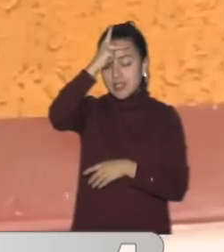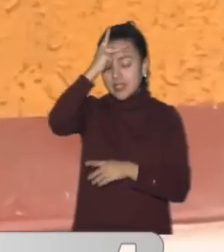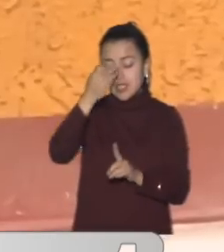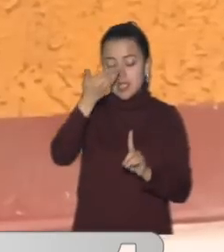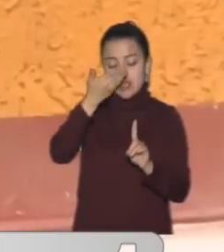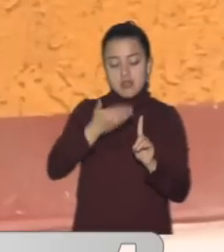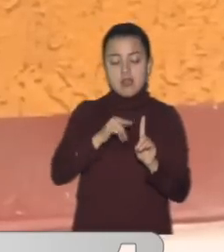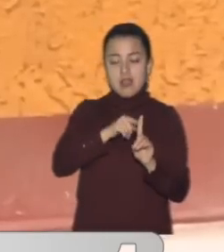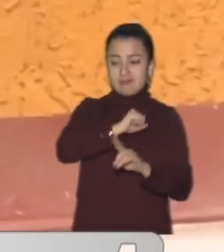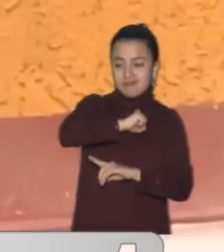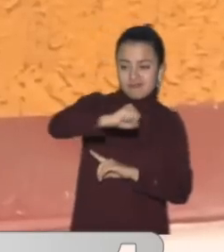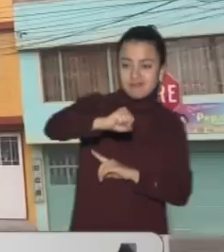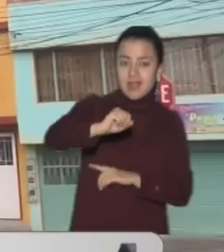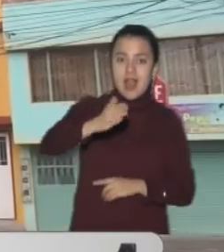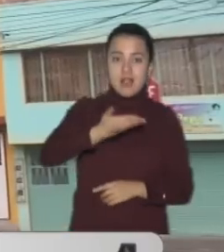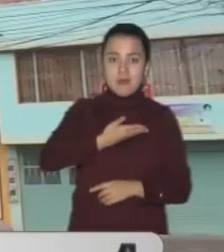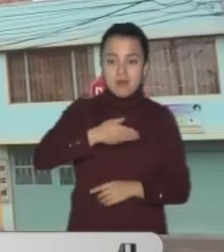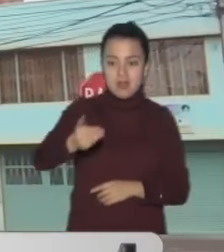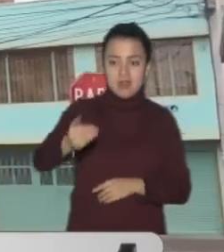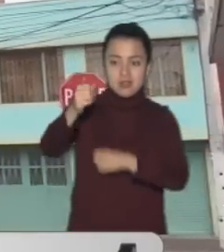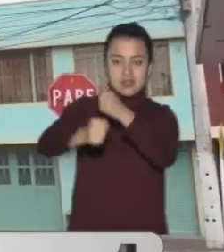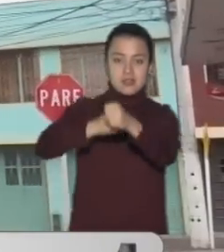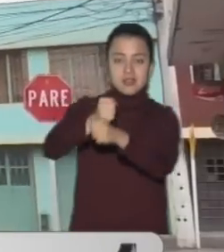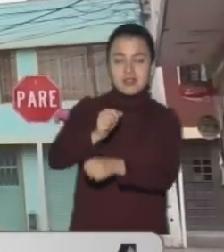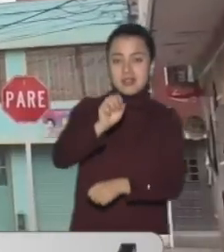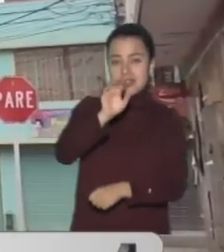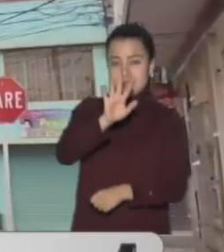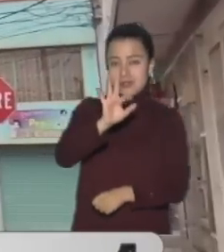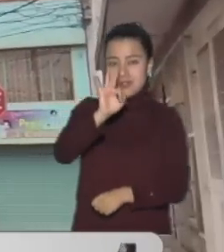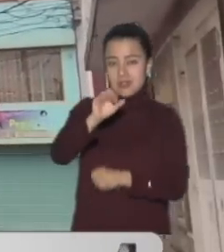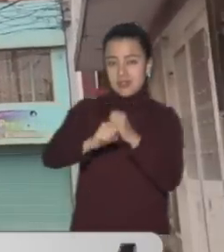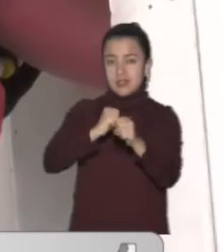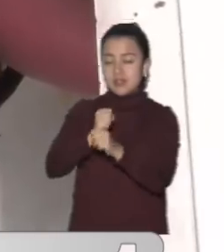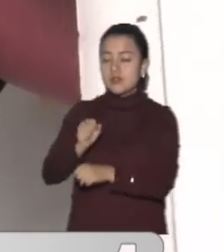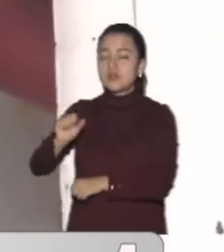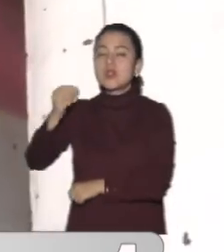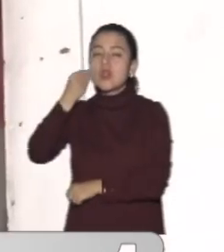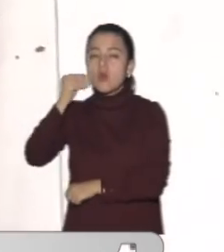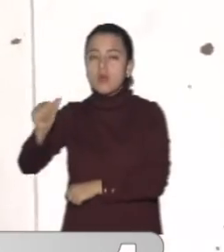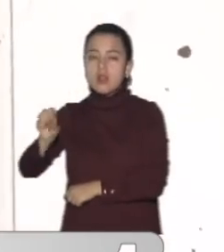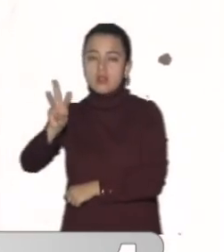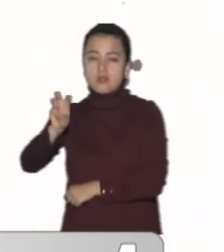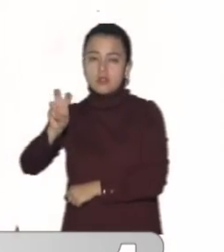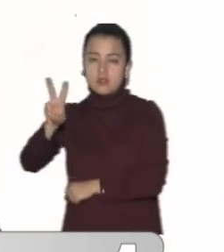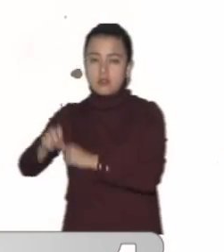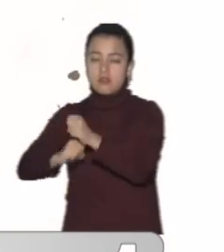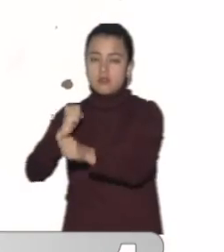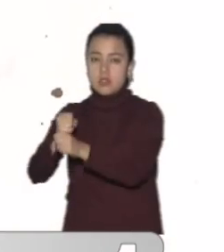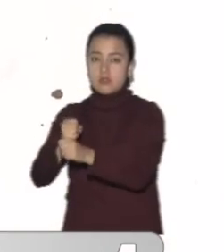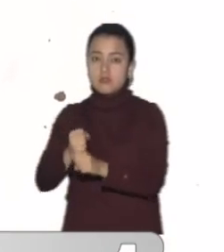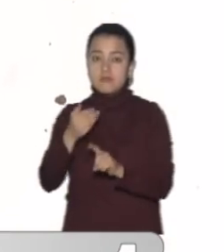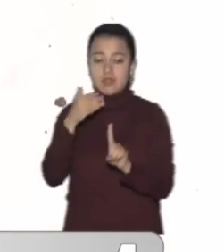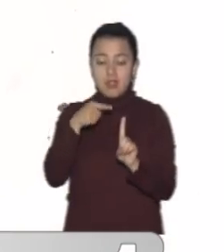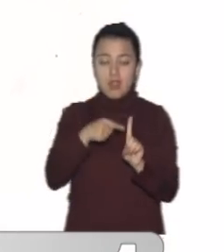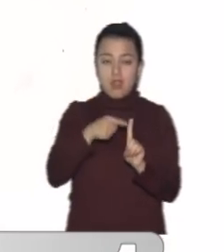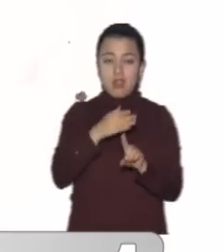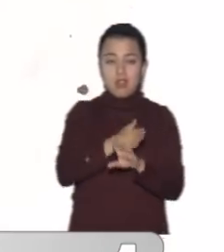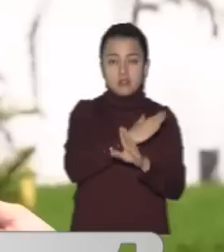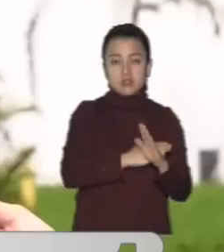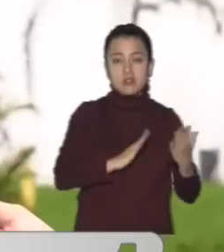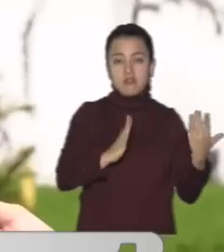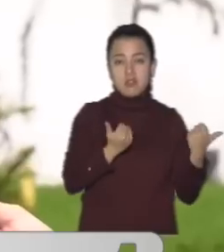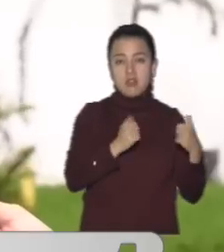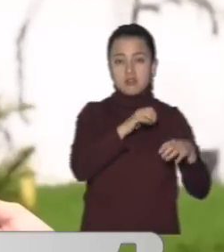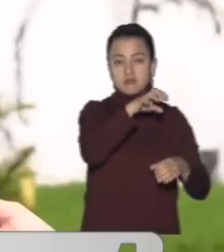mamá de 53 años de edad y a su abuela de 82 en la vivienda en la que residía. El joven había salido horas atrás de un centro de